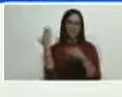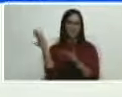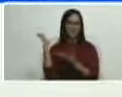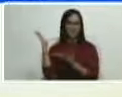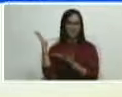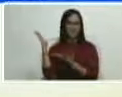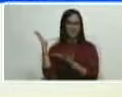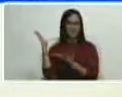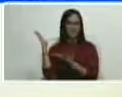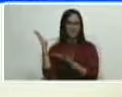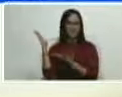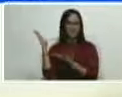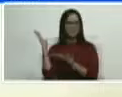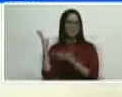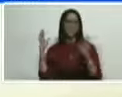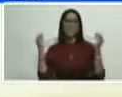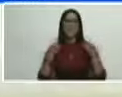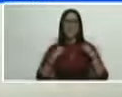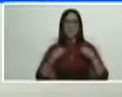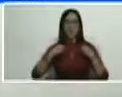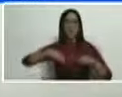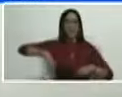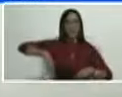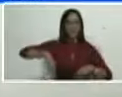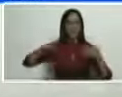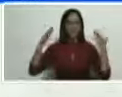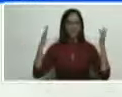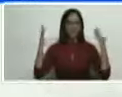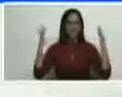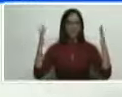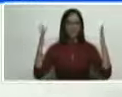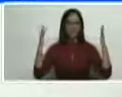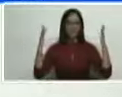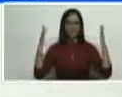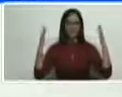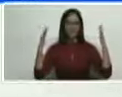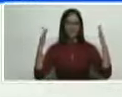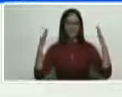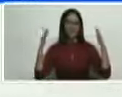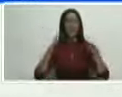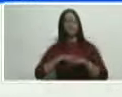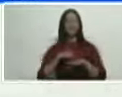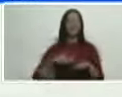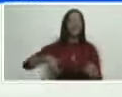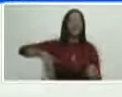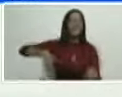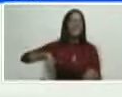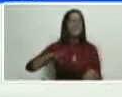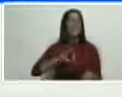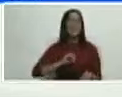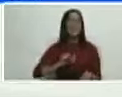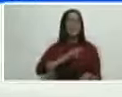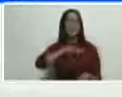guayana Que viva la guayana esquiva porque el esquivo